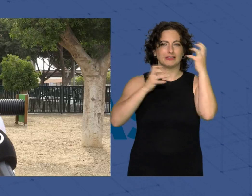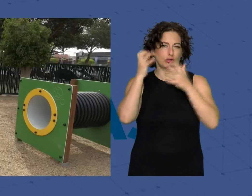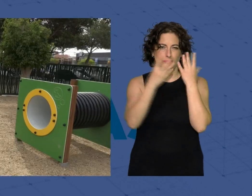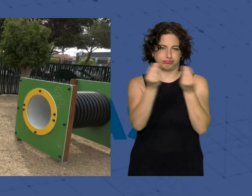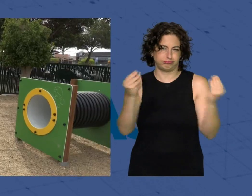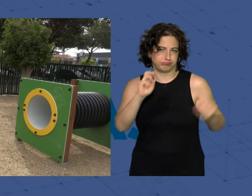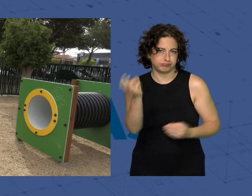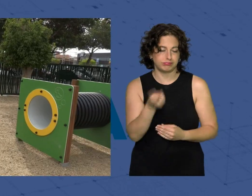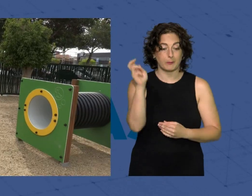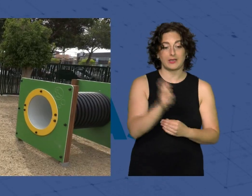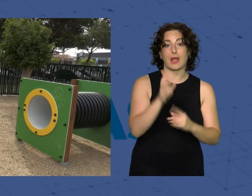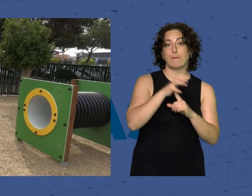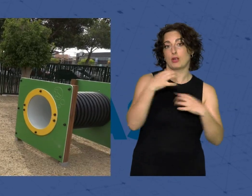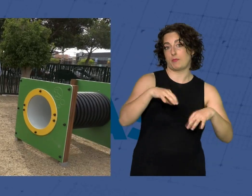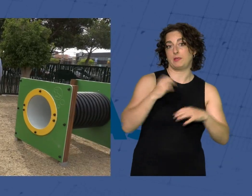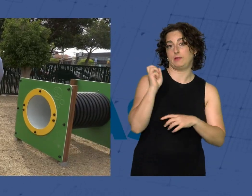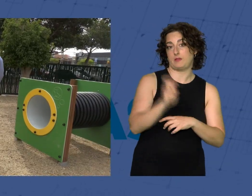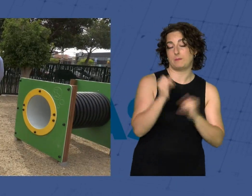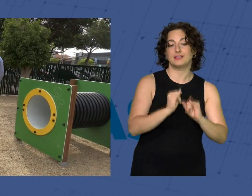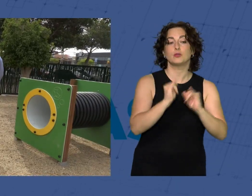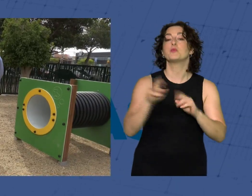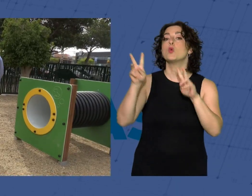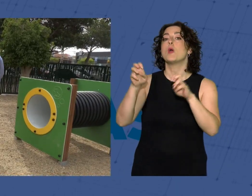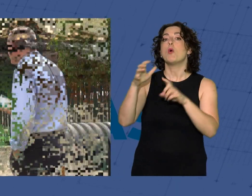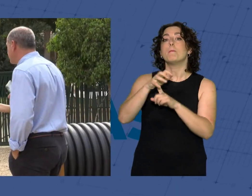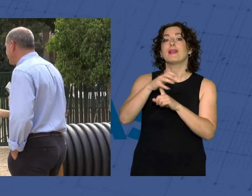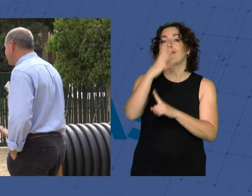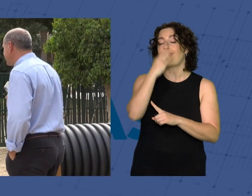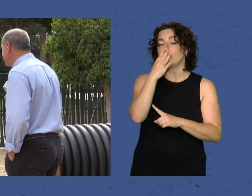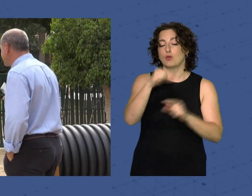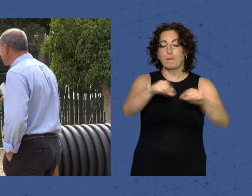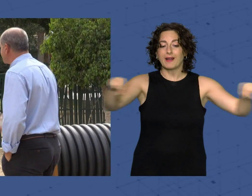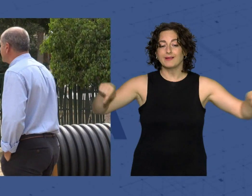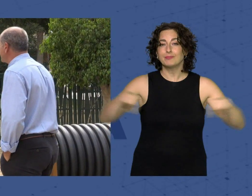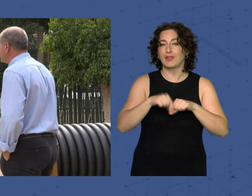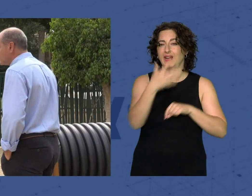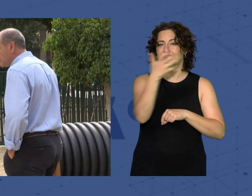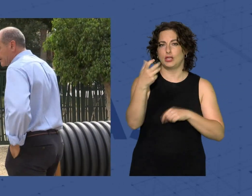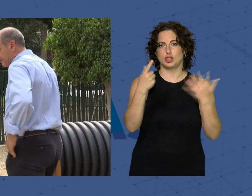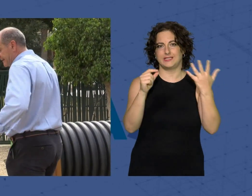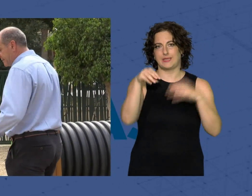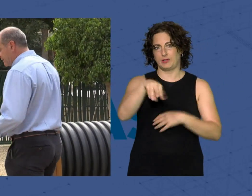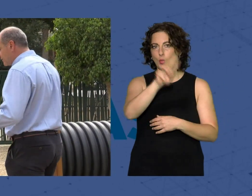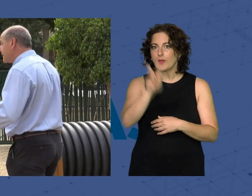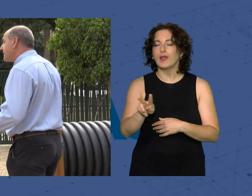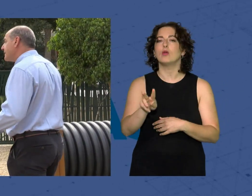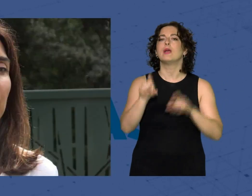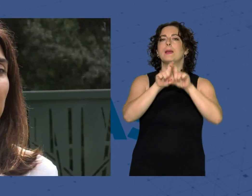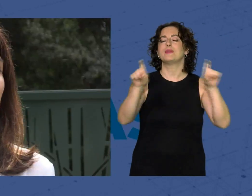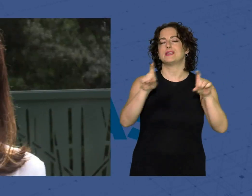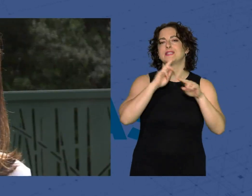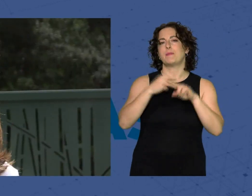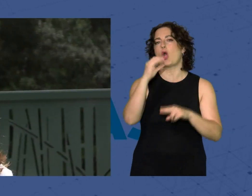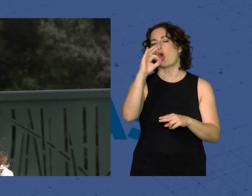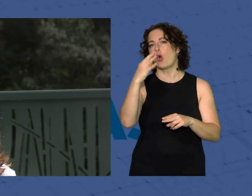que venían al parque a pasearla. El nuevo Parque Canino se ha instalado en una parcela de 560 metros cuadrados que la empresa Obrasurf